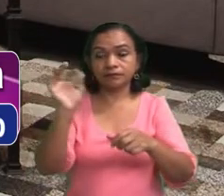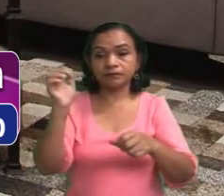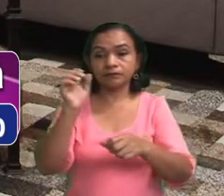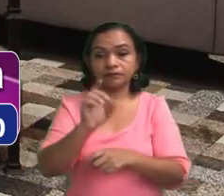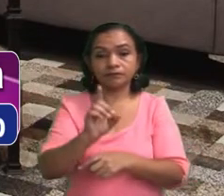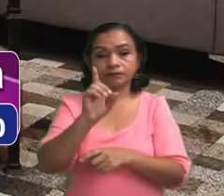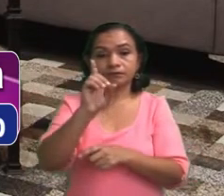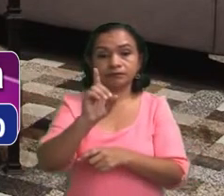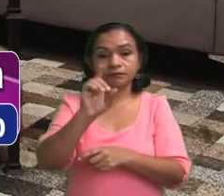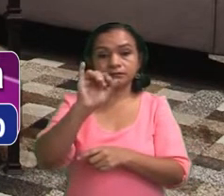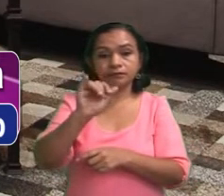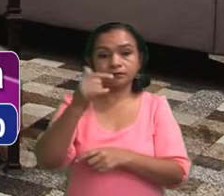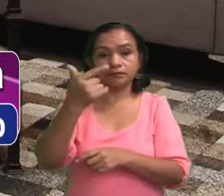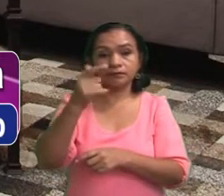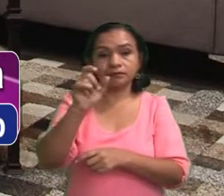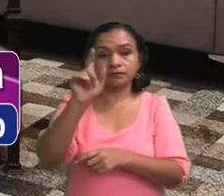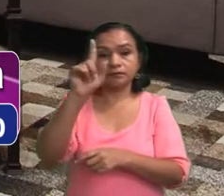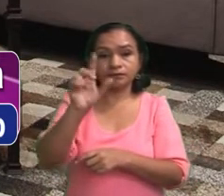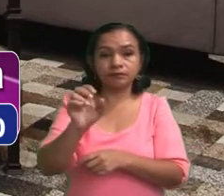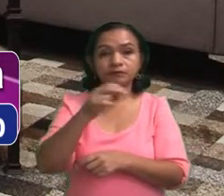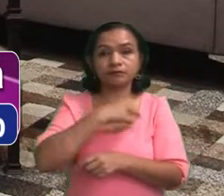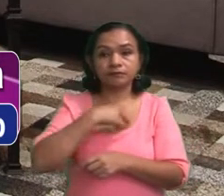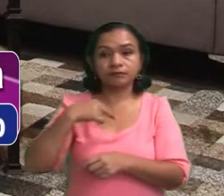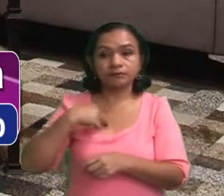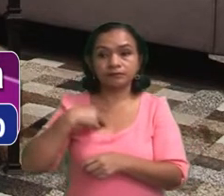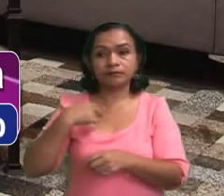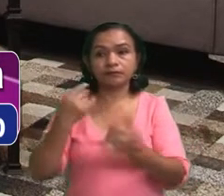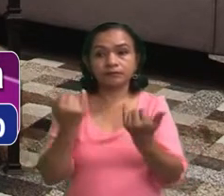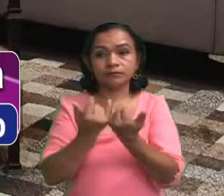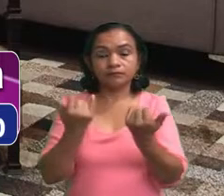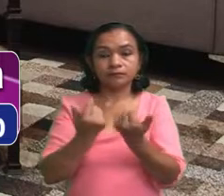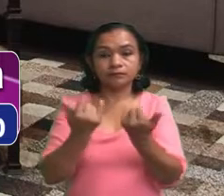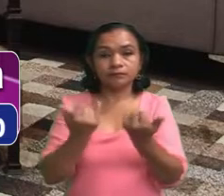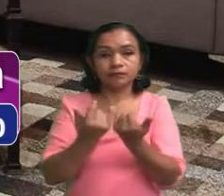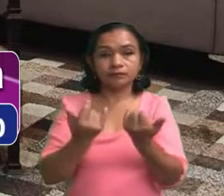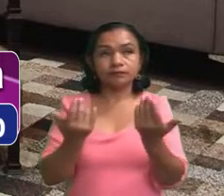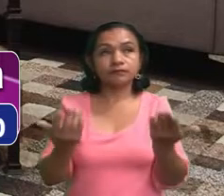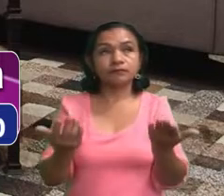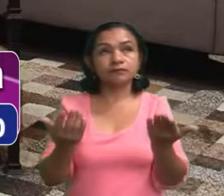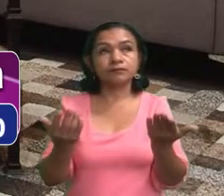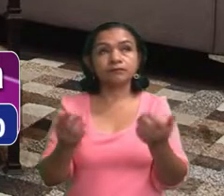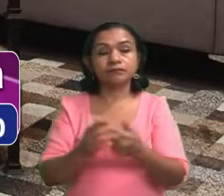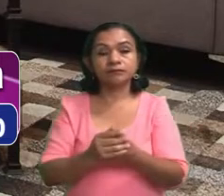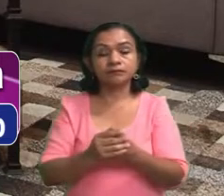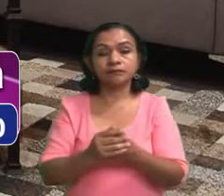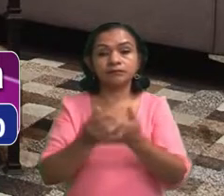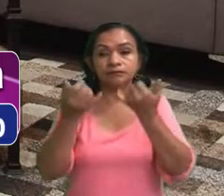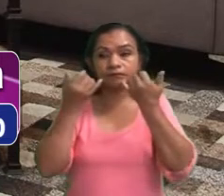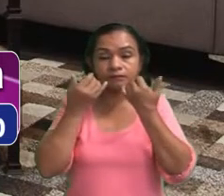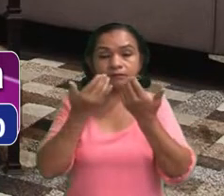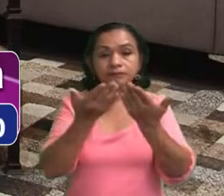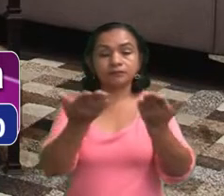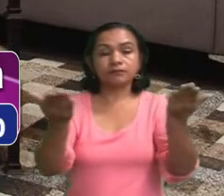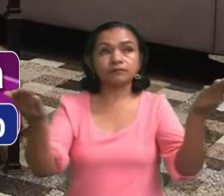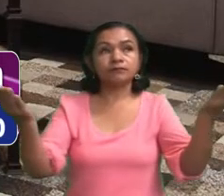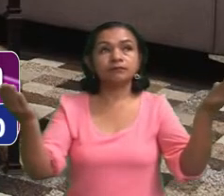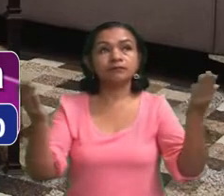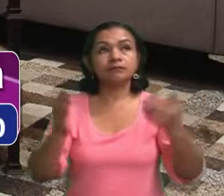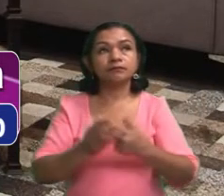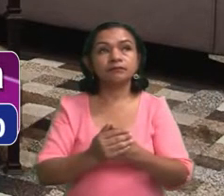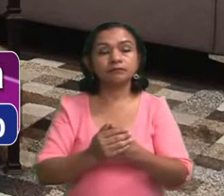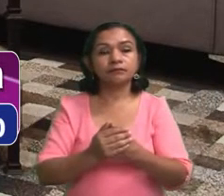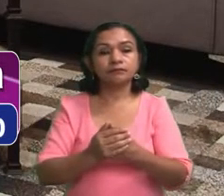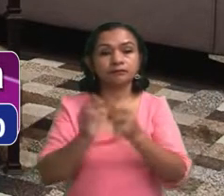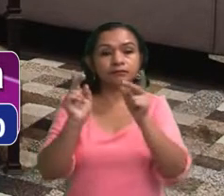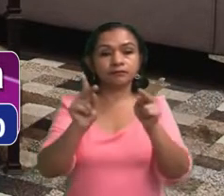digesto jurídico está creado para informar, para el acceso a la información de los